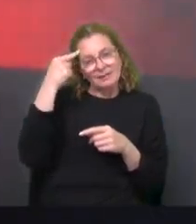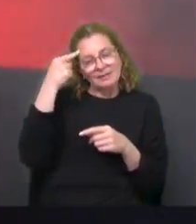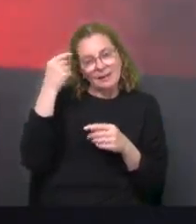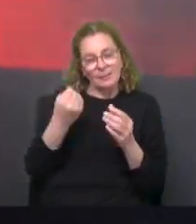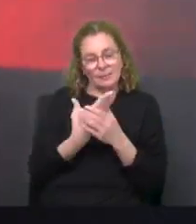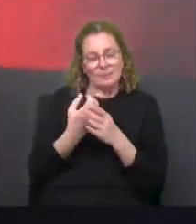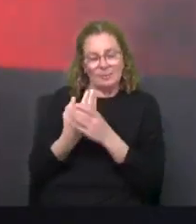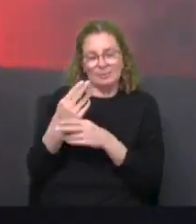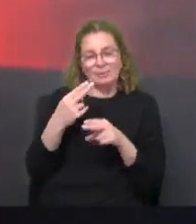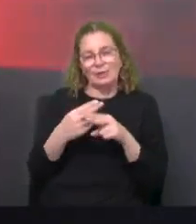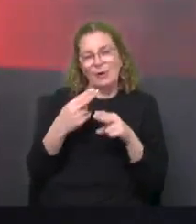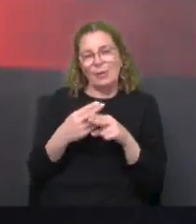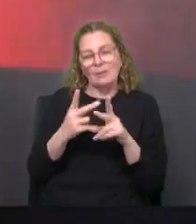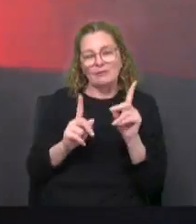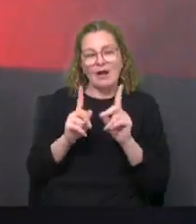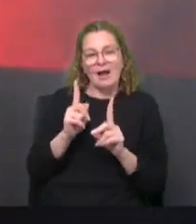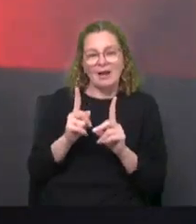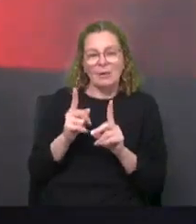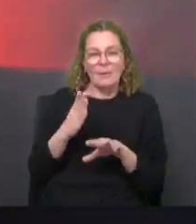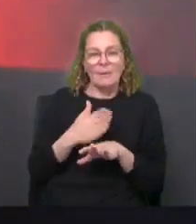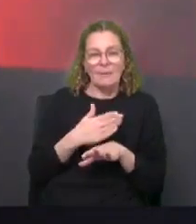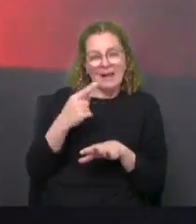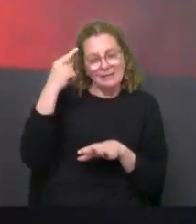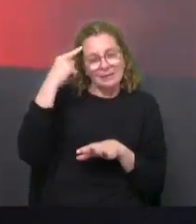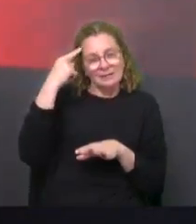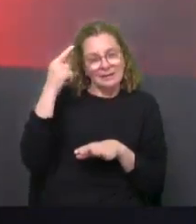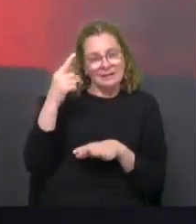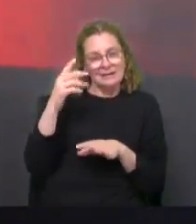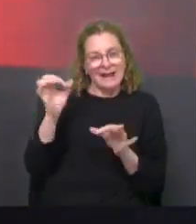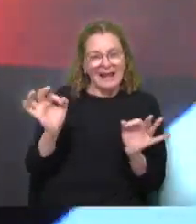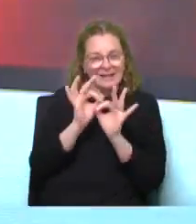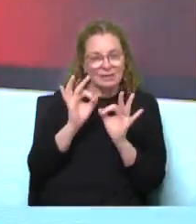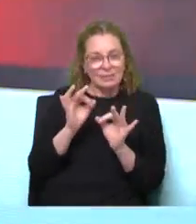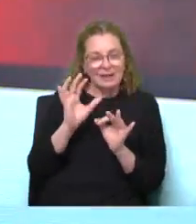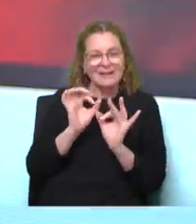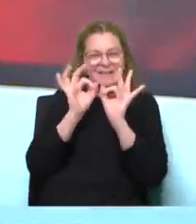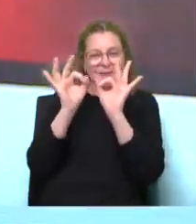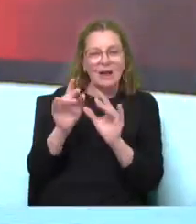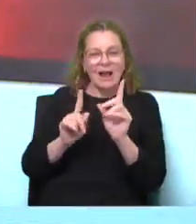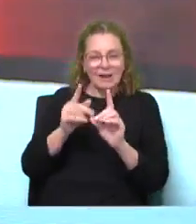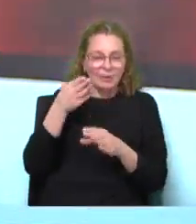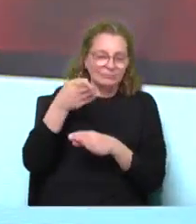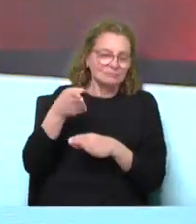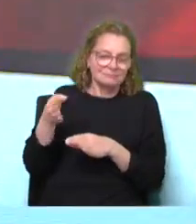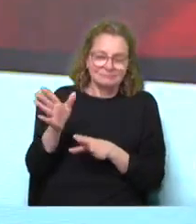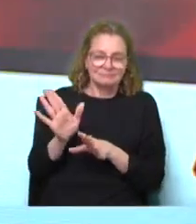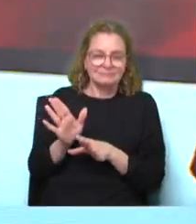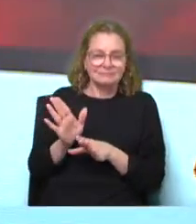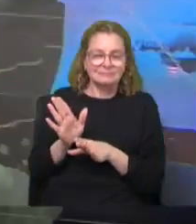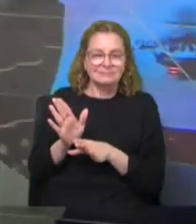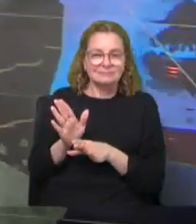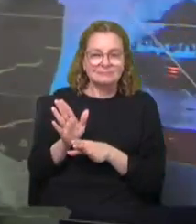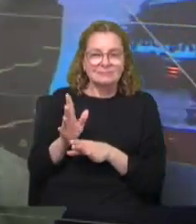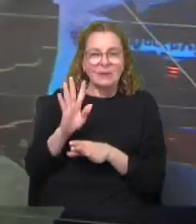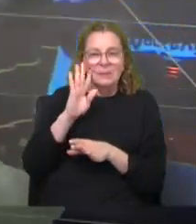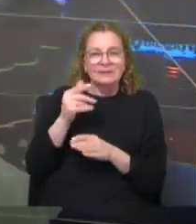esos nombres. No fue algo premeditado ni que las canciones me llevaron a ellos, sino que, no sé, algo me llevó hacia ahí. Claro. Como que